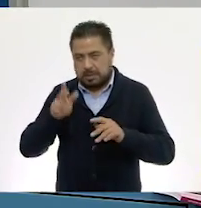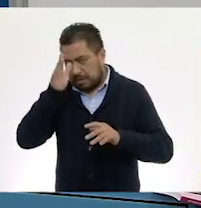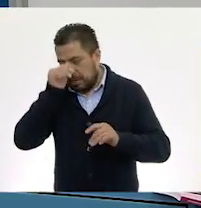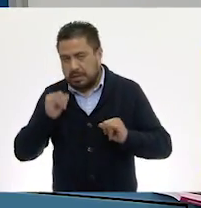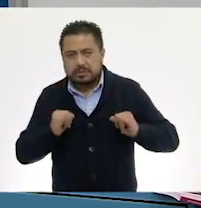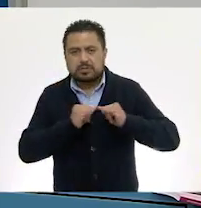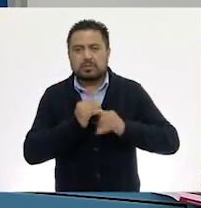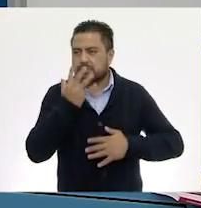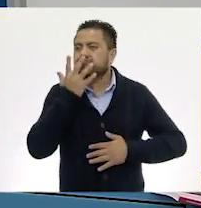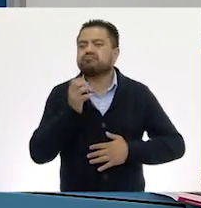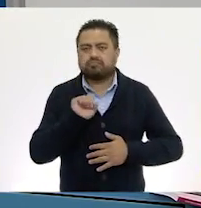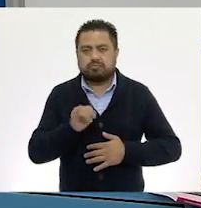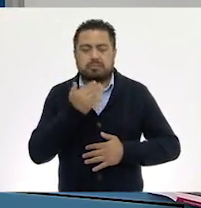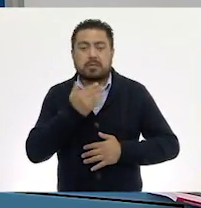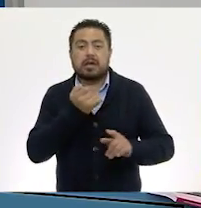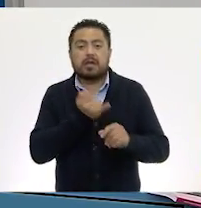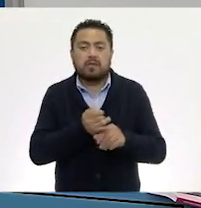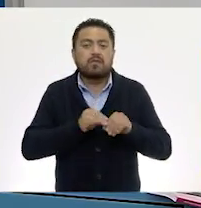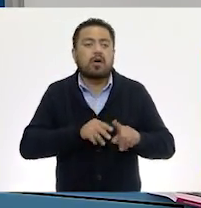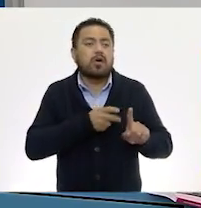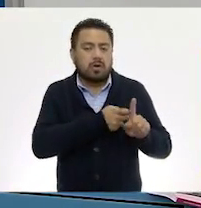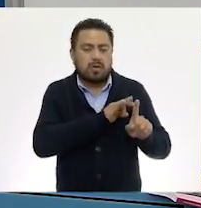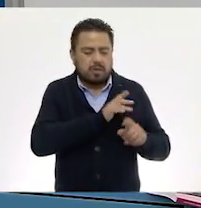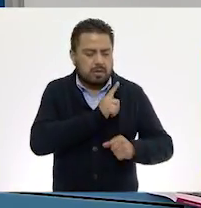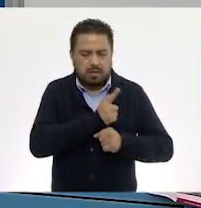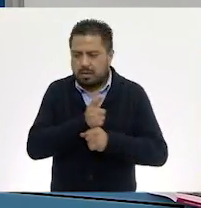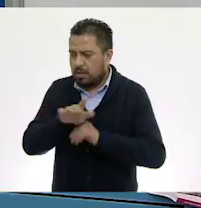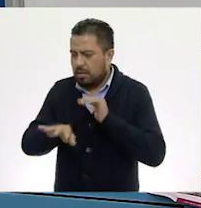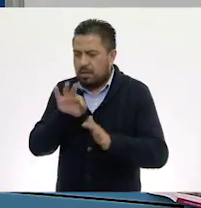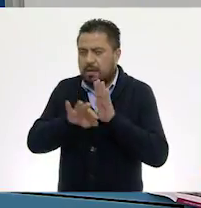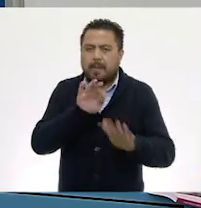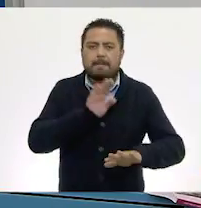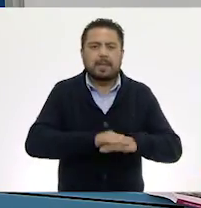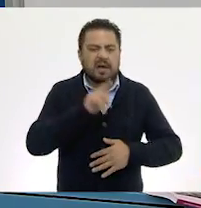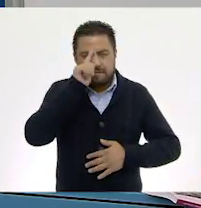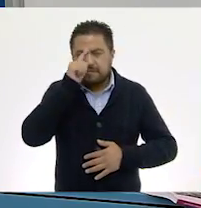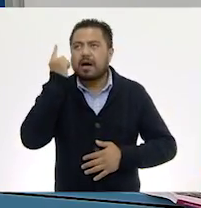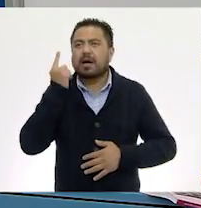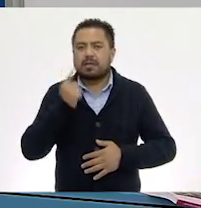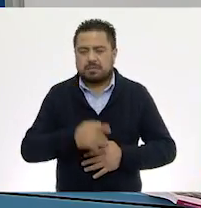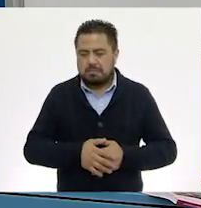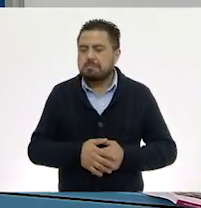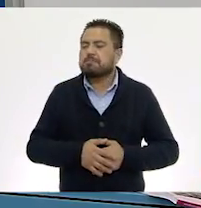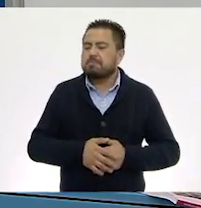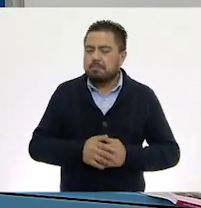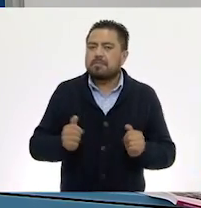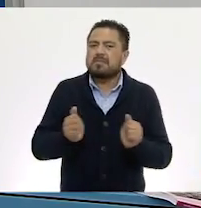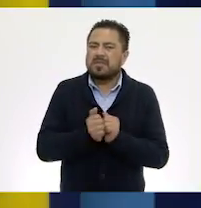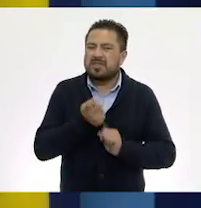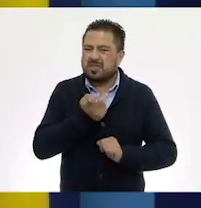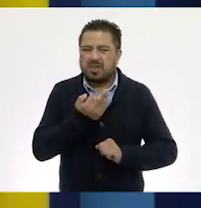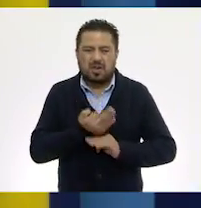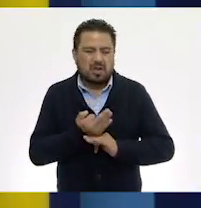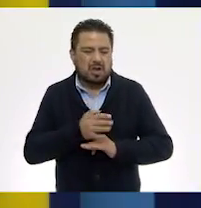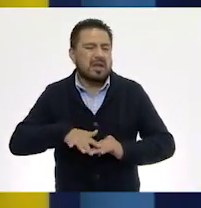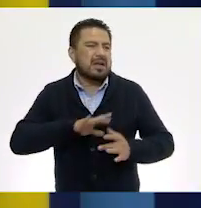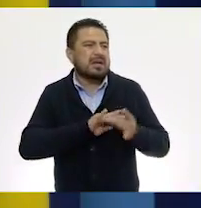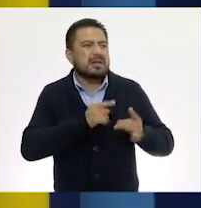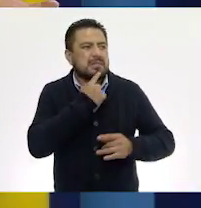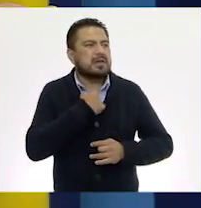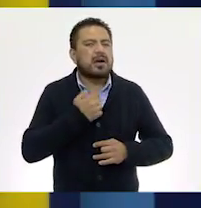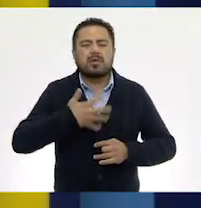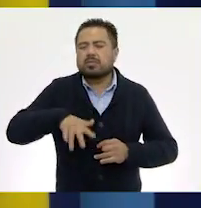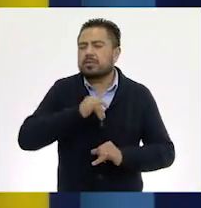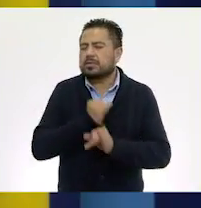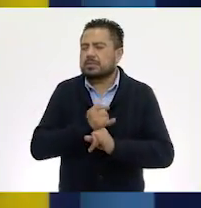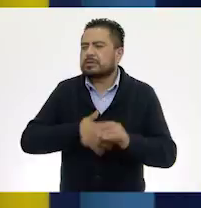institución seria. Es un dato que podemos identificar muy fácilmente. Con esto que nos dices, creo que mis búsquedas